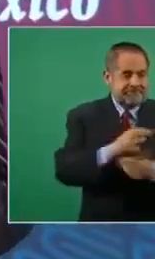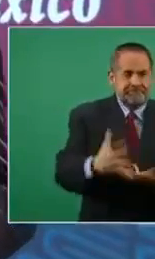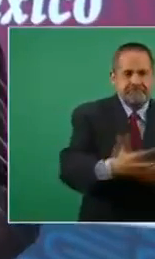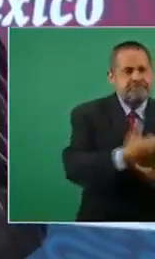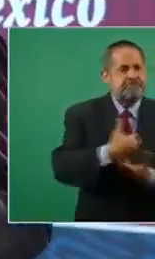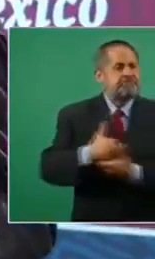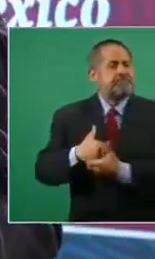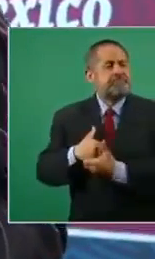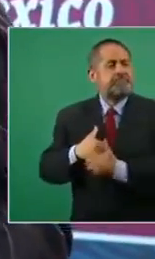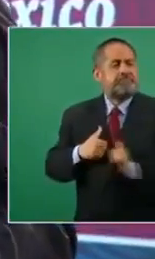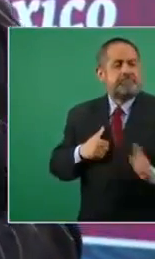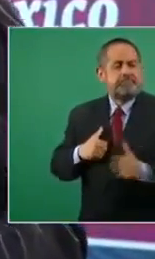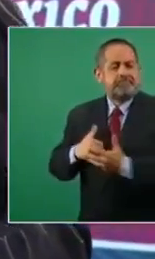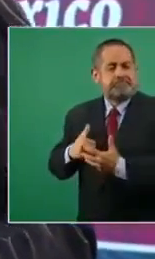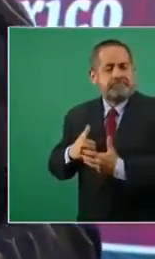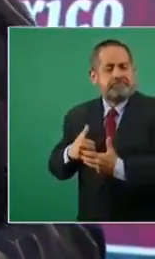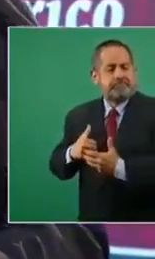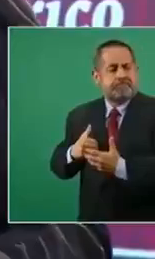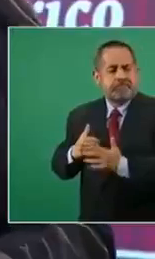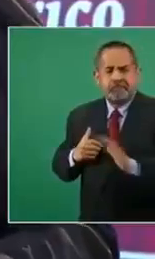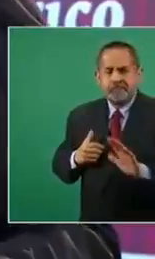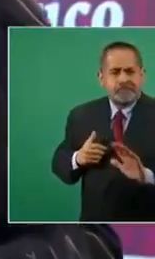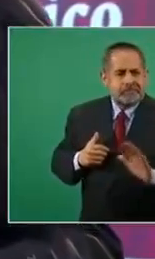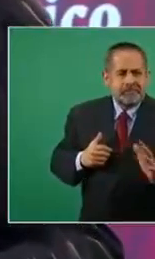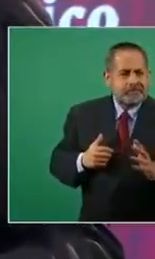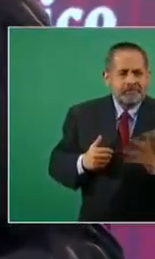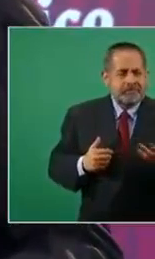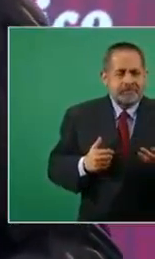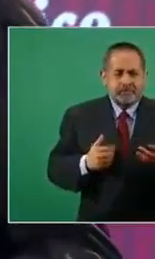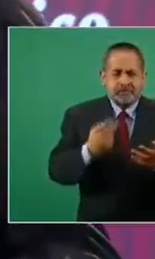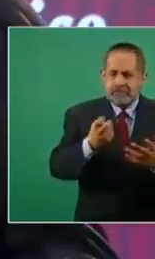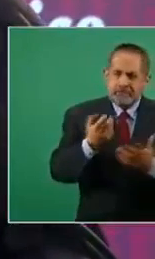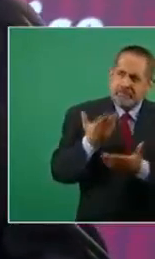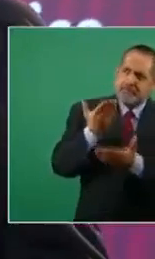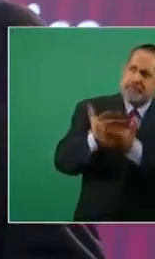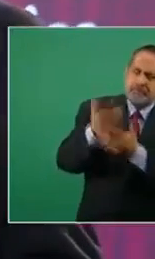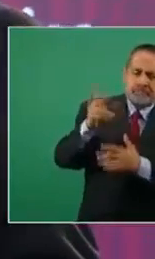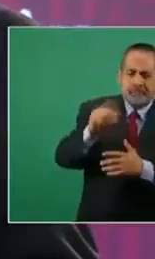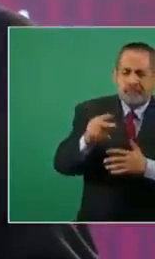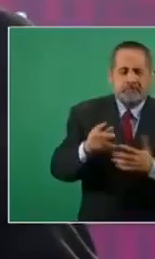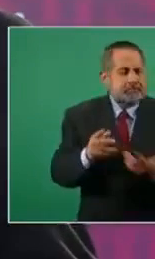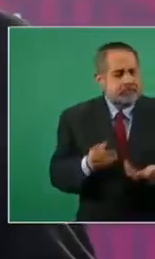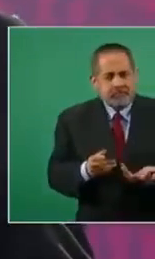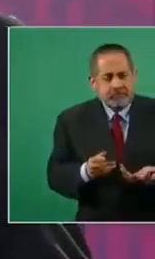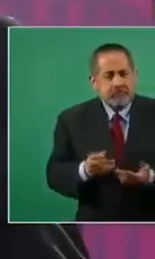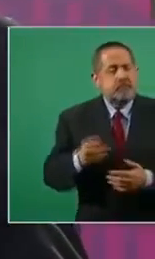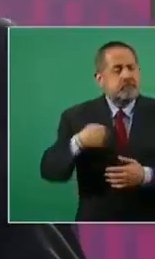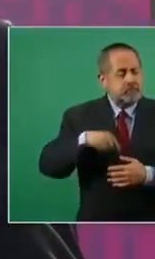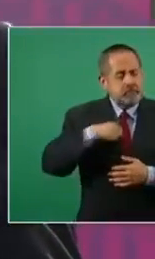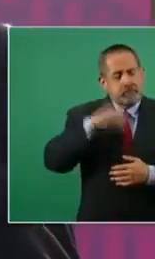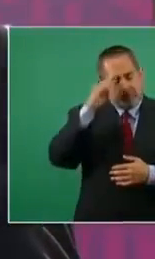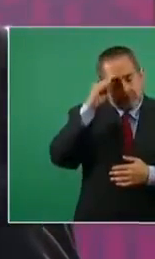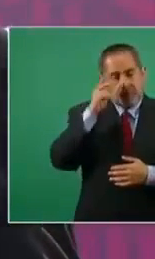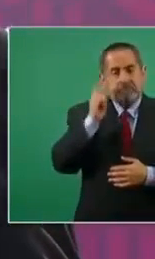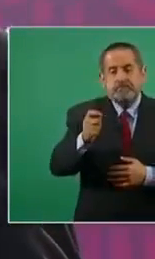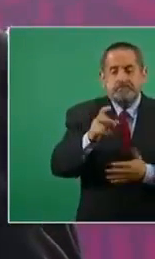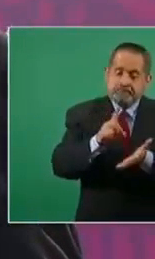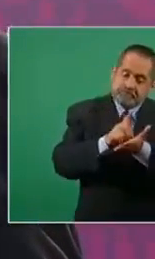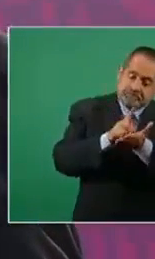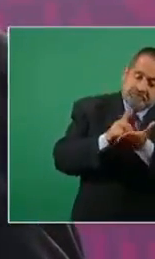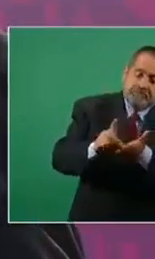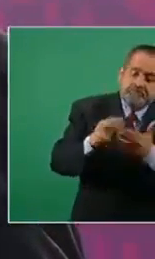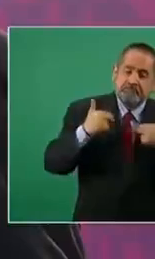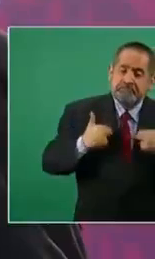presidente Andrés Manuel López Obrador para que se abstuviese de emitir comentarios de naturaleza electoral en sus